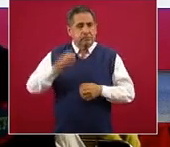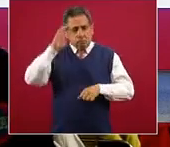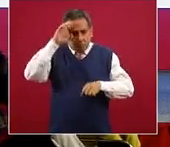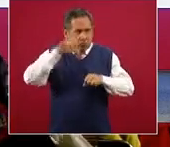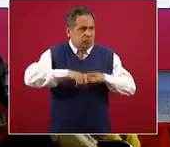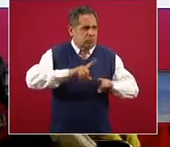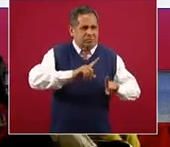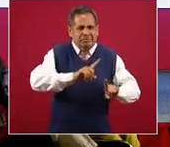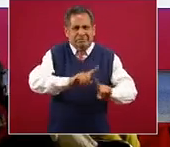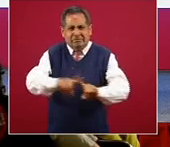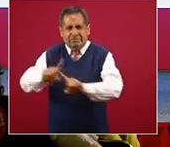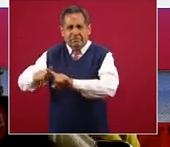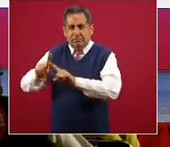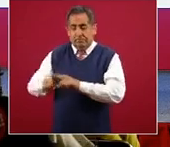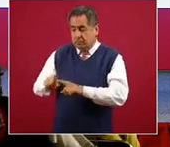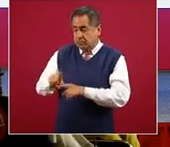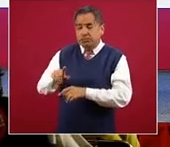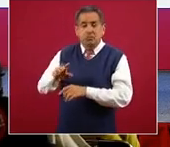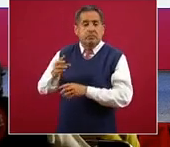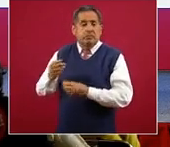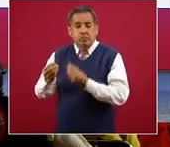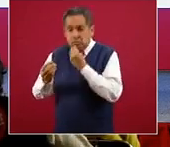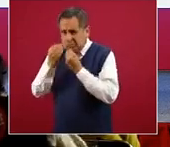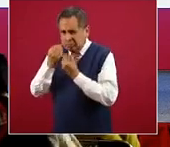biológica con diversidad cultural